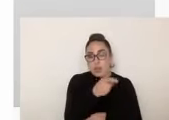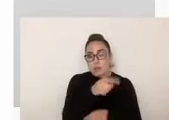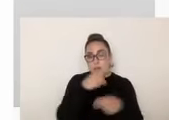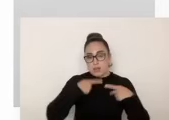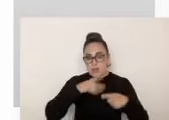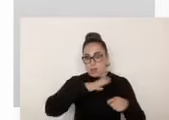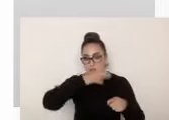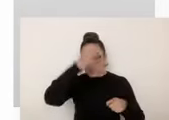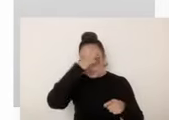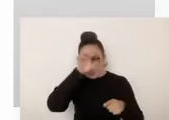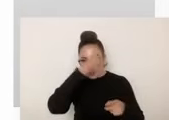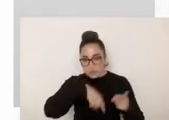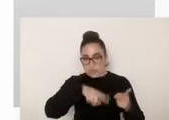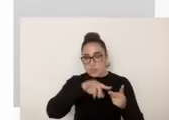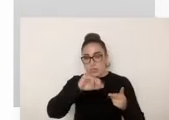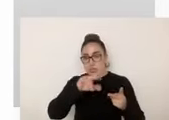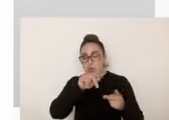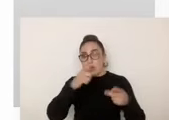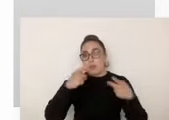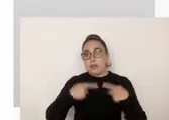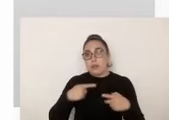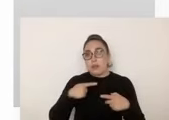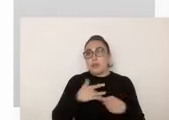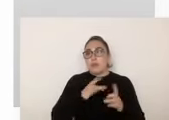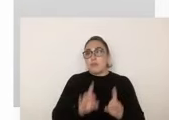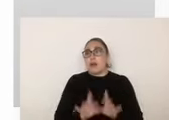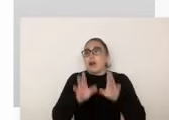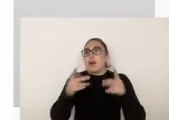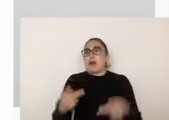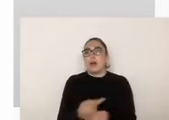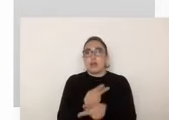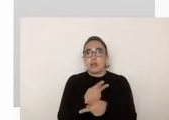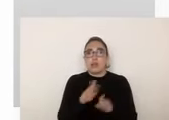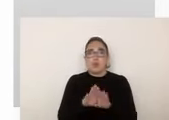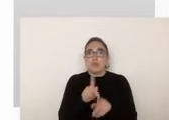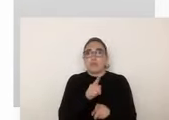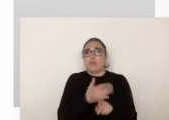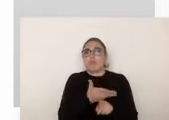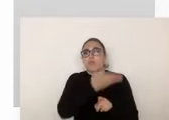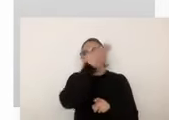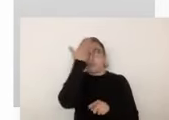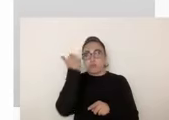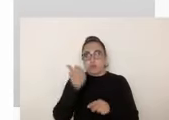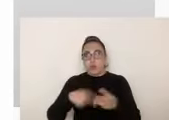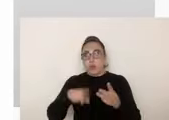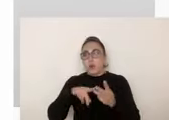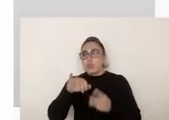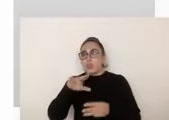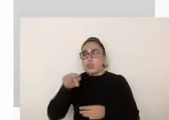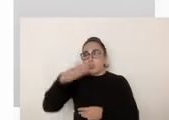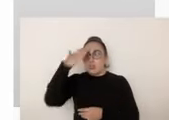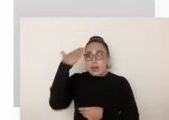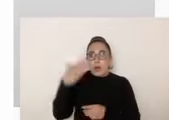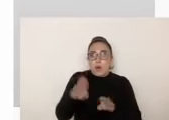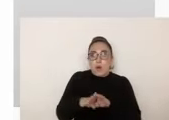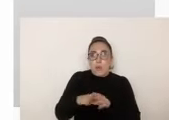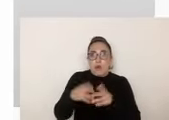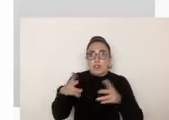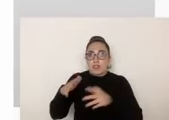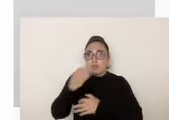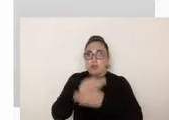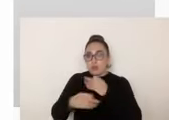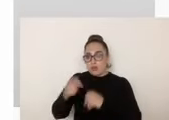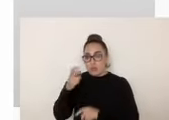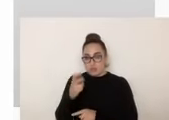tiene negligencia o no, y tiene intención o por lo menos aceptaciones de resultados o no. ¿Que luego importan los resultados? De acuerdo, pero